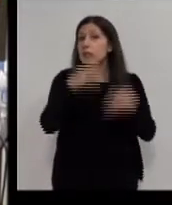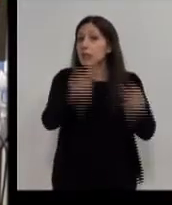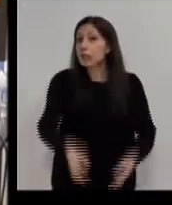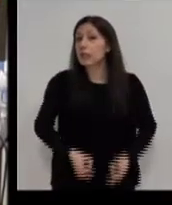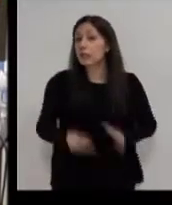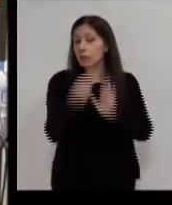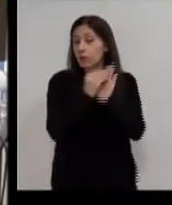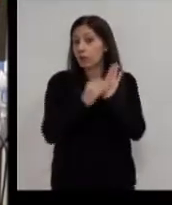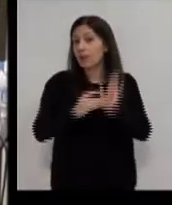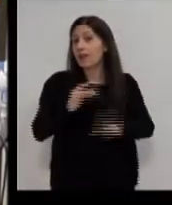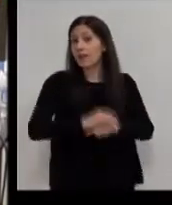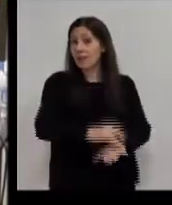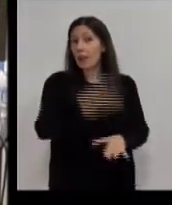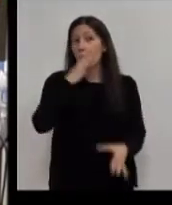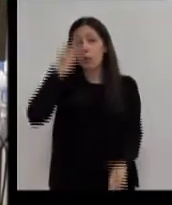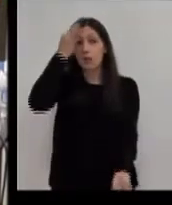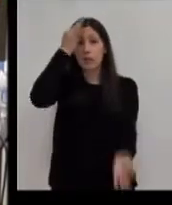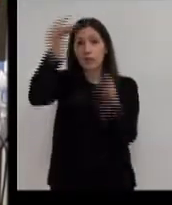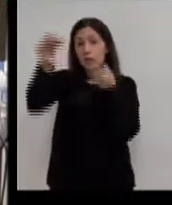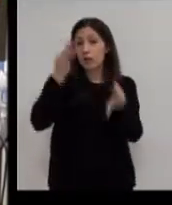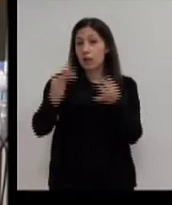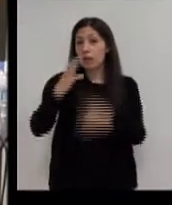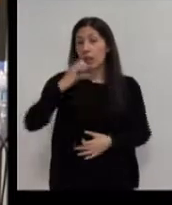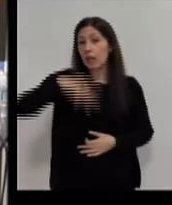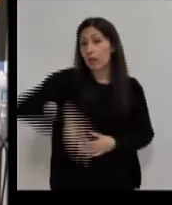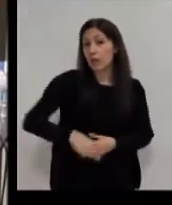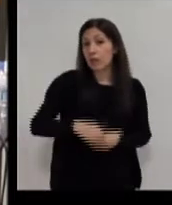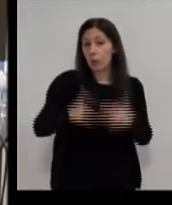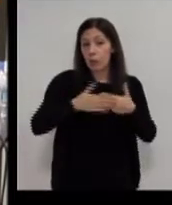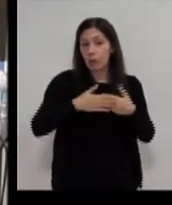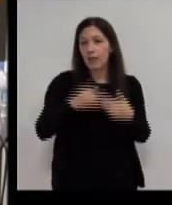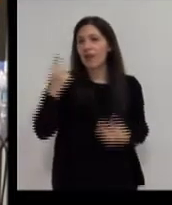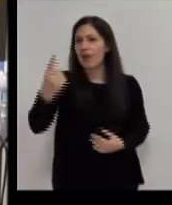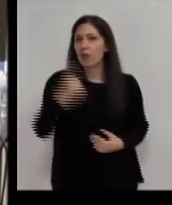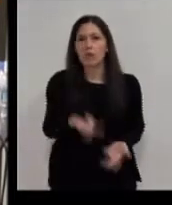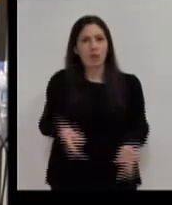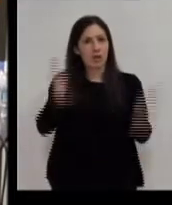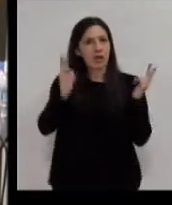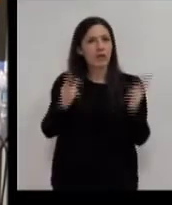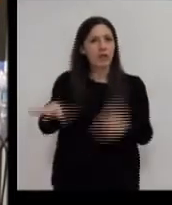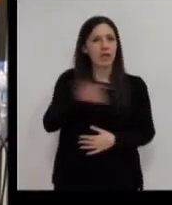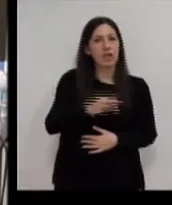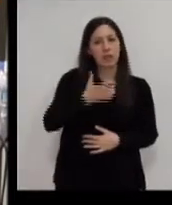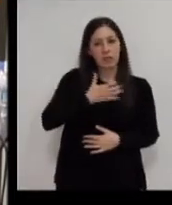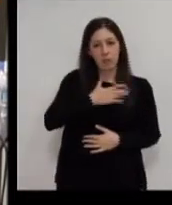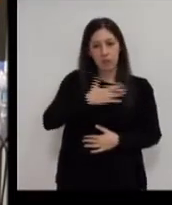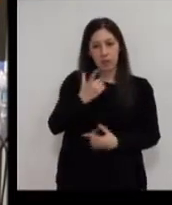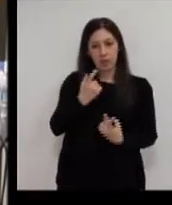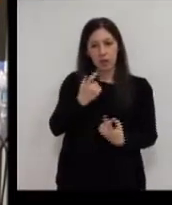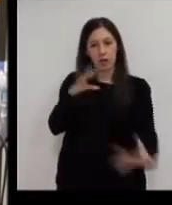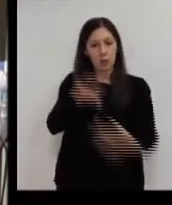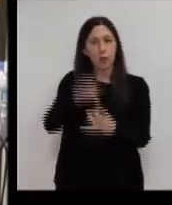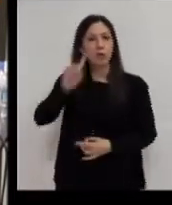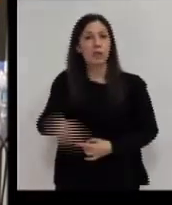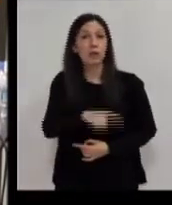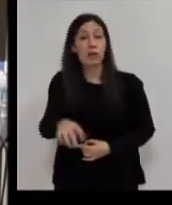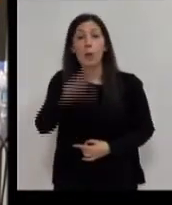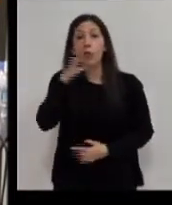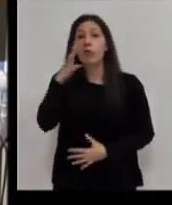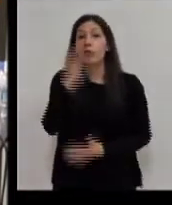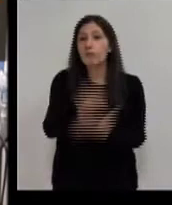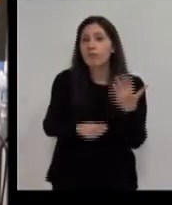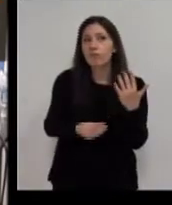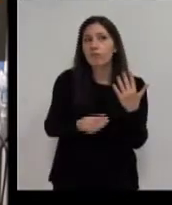accesibles, practicables, no, siempre los que entran en las guías, como se detalla qué centímetros tiene la puerta, cada uno decide si ese establecimiento se adecua a